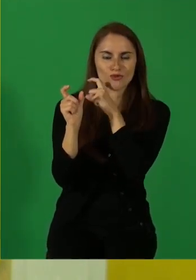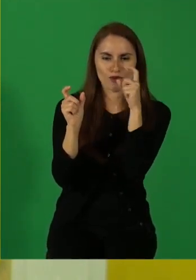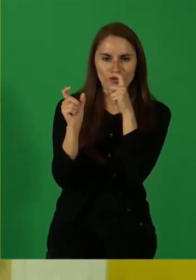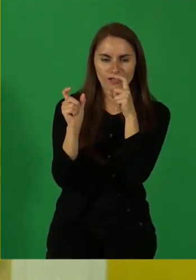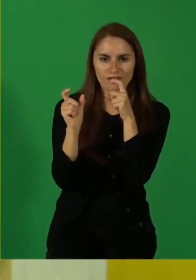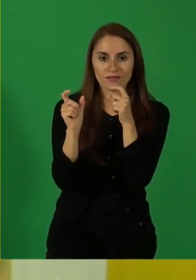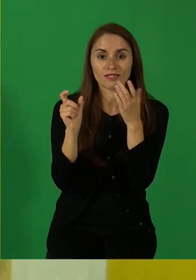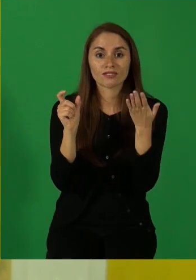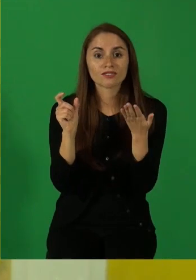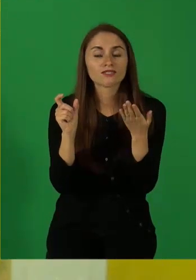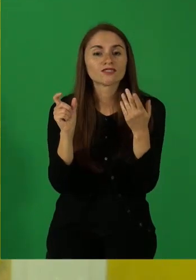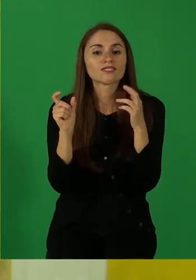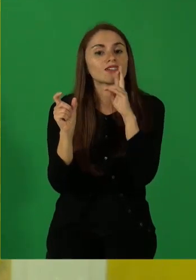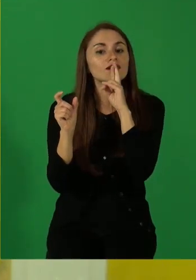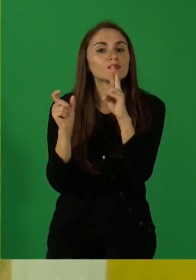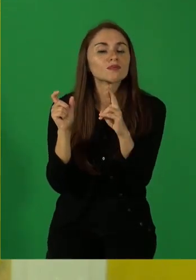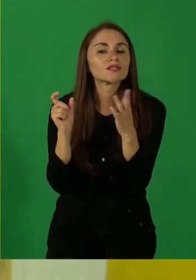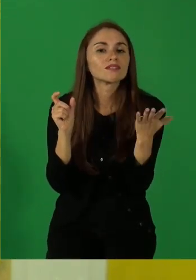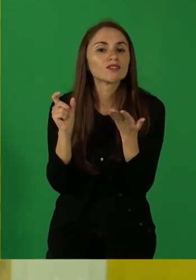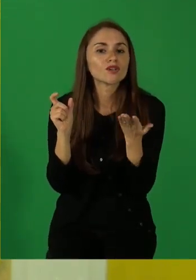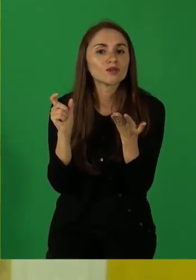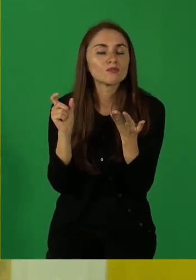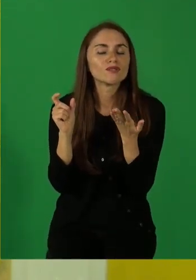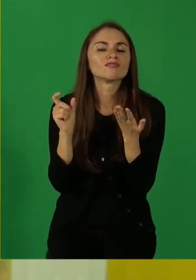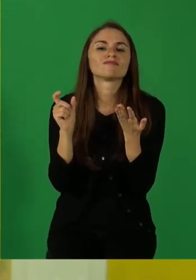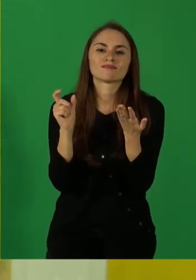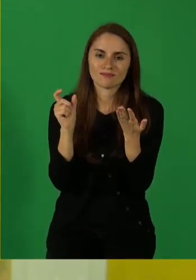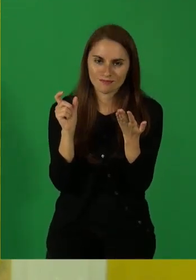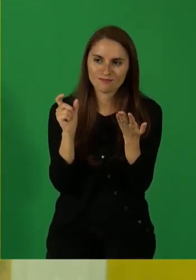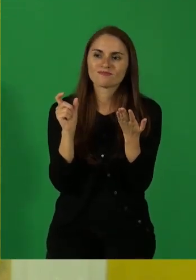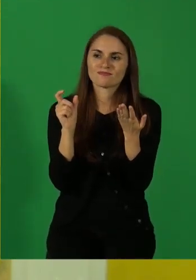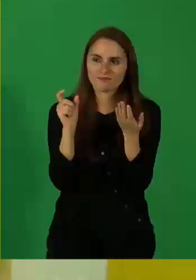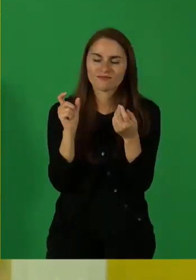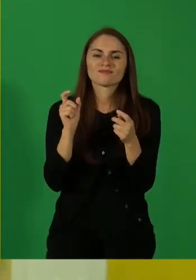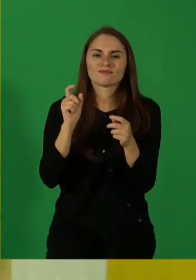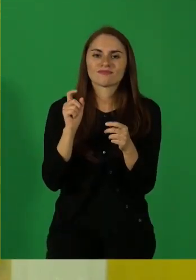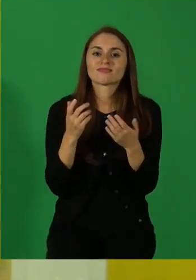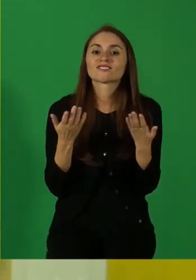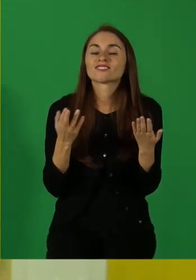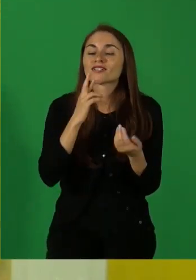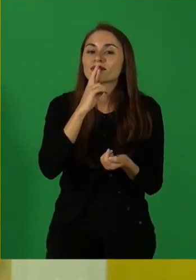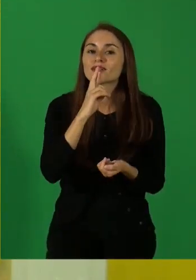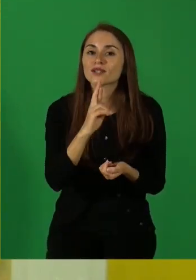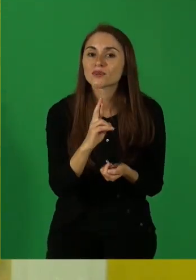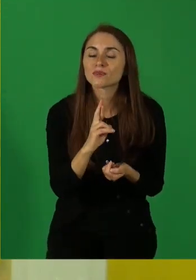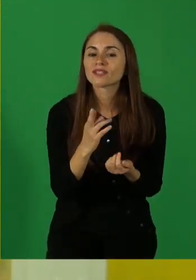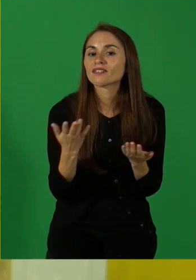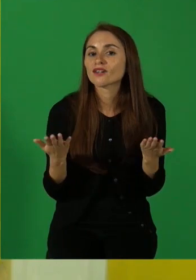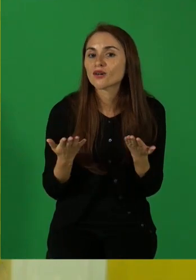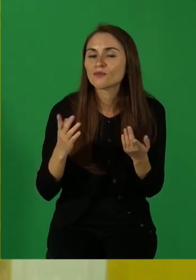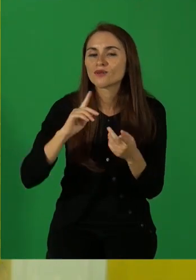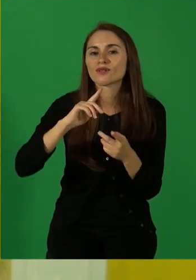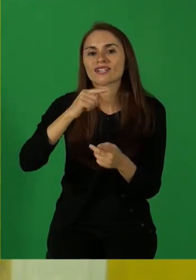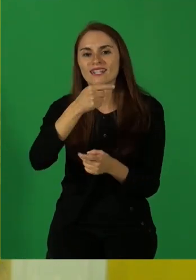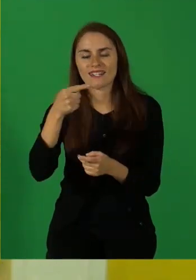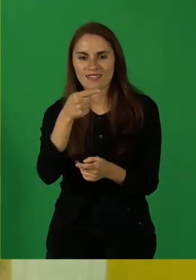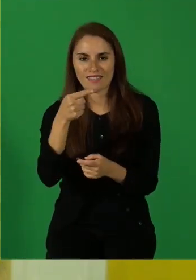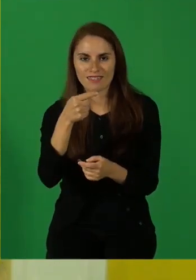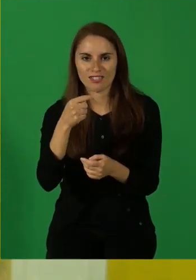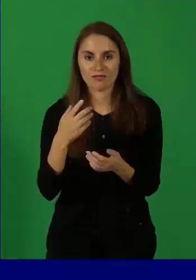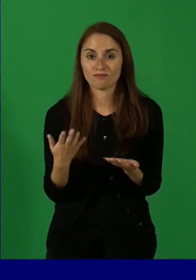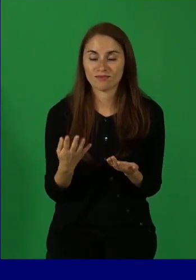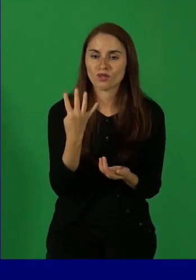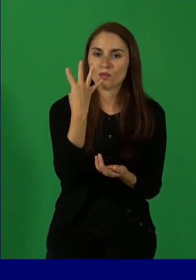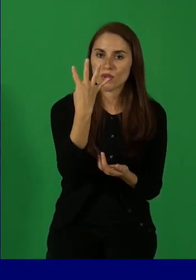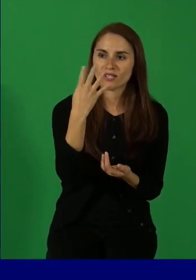lo tanto, nuestro resultado, ¿cómo va a ser? Muy bien, va a ser entonces negativo. En este